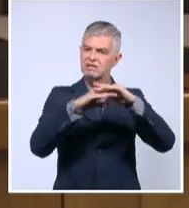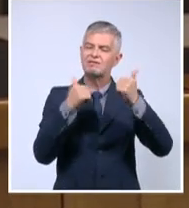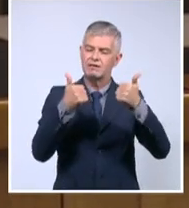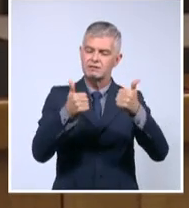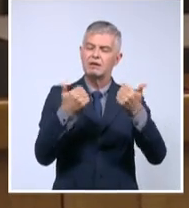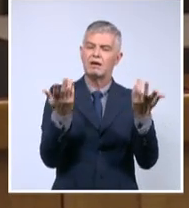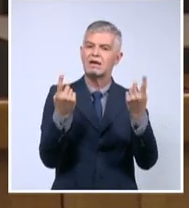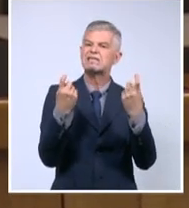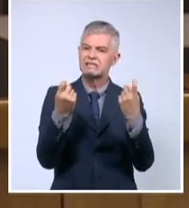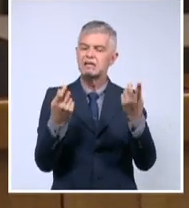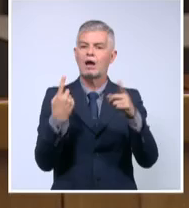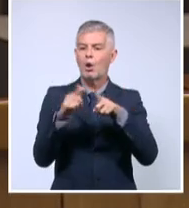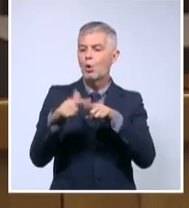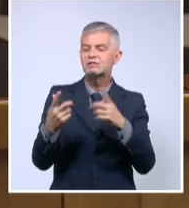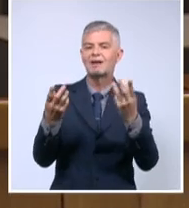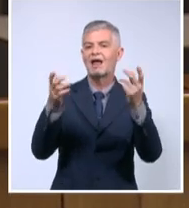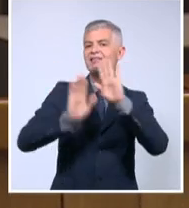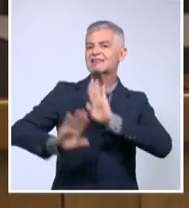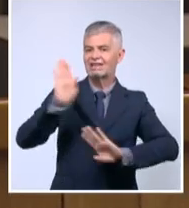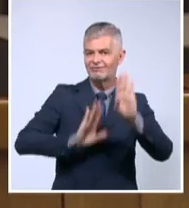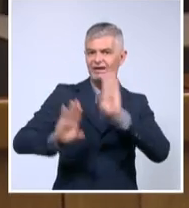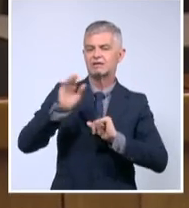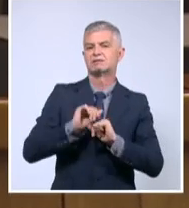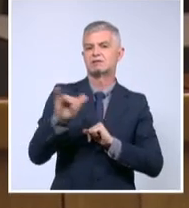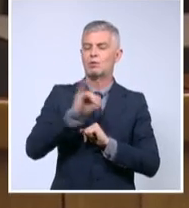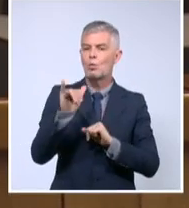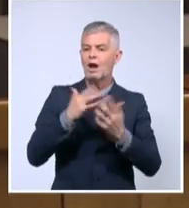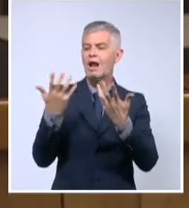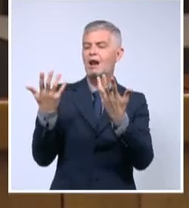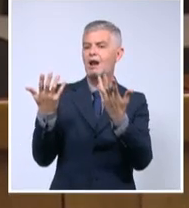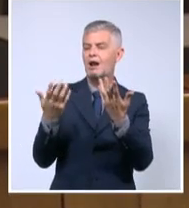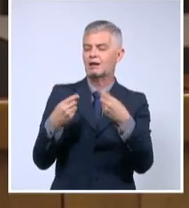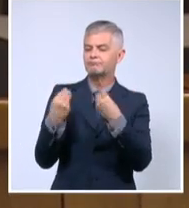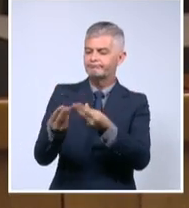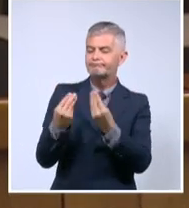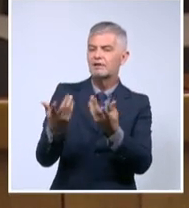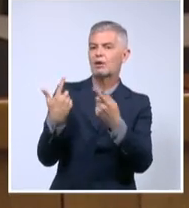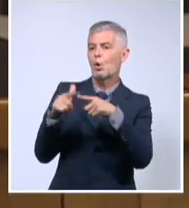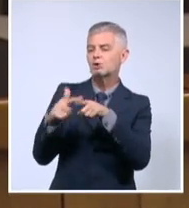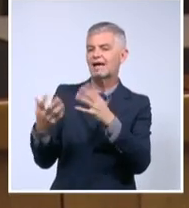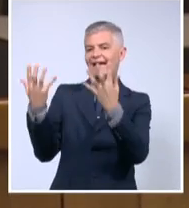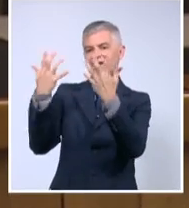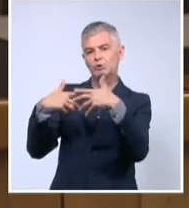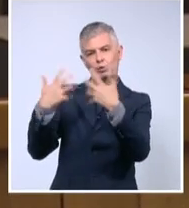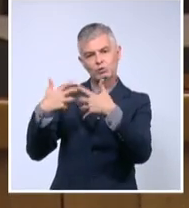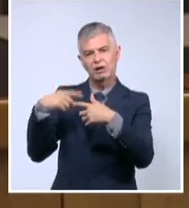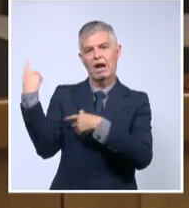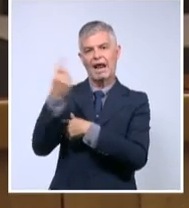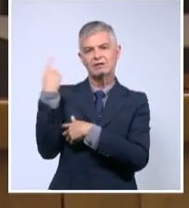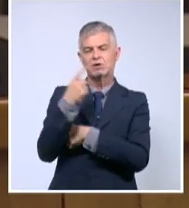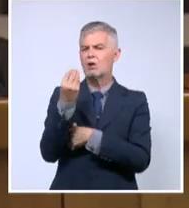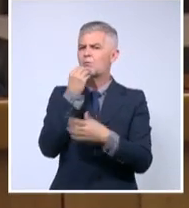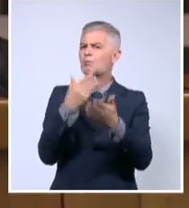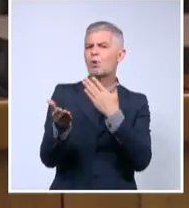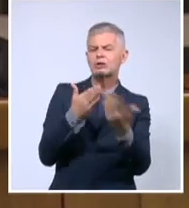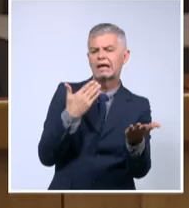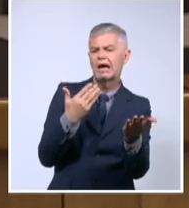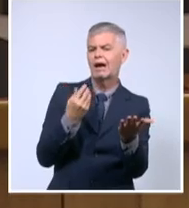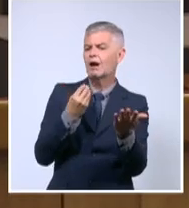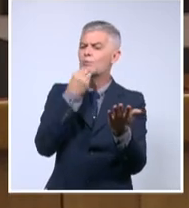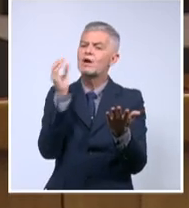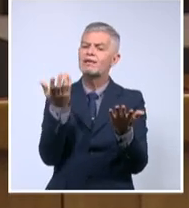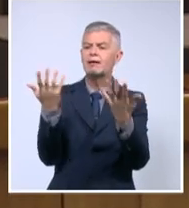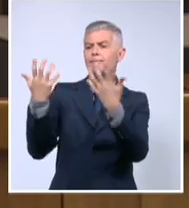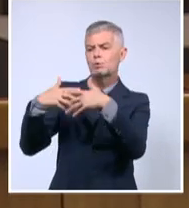prioridad en la obtención de los financiamientos para la industria nacional, haciendo efectivo el propósito de no importar lo que podamos